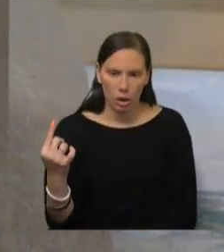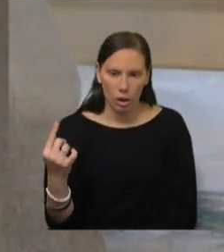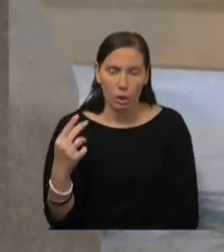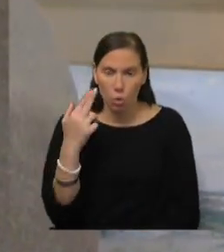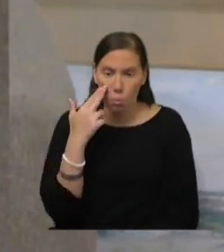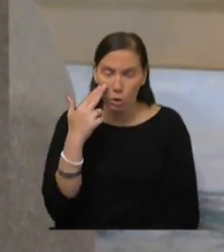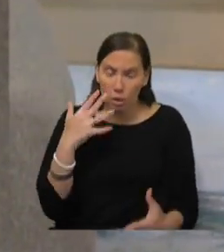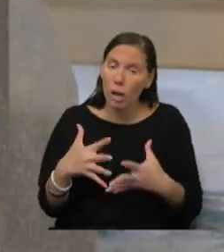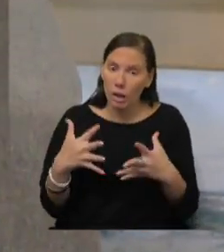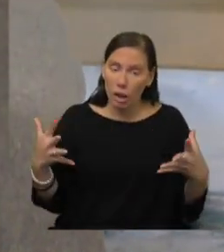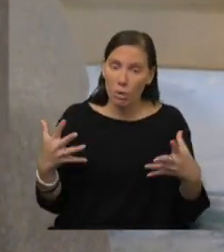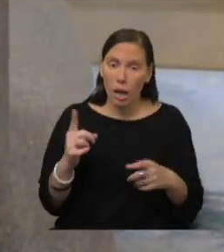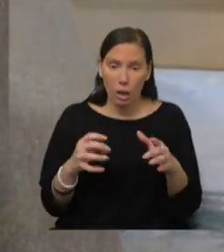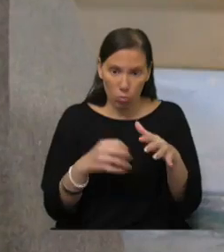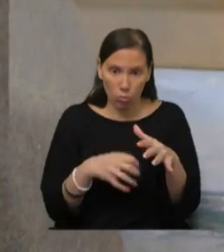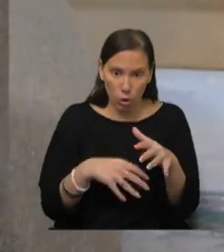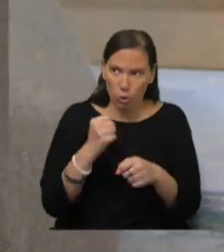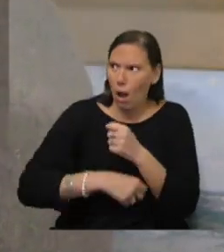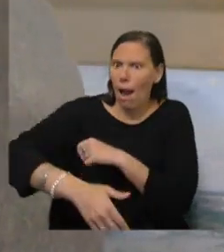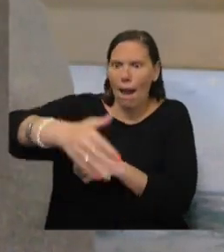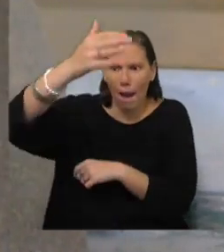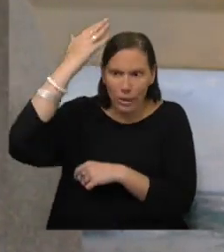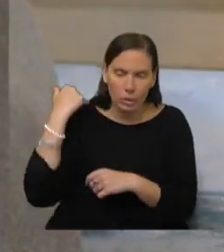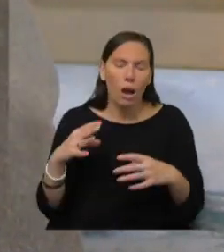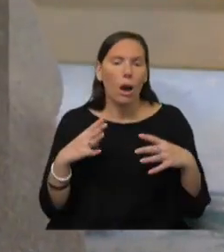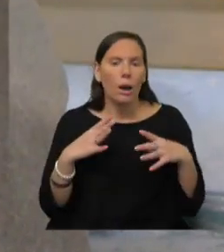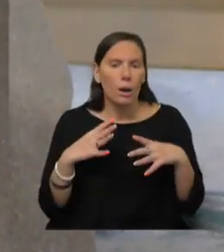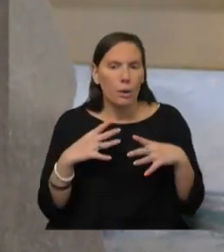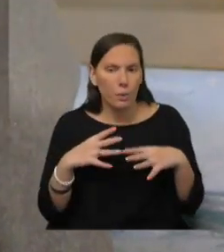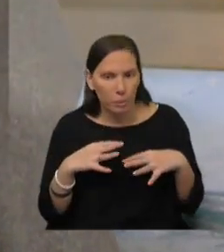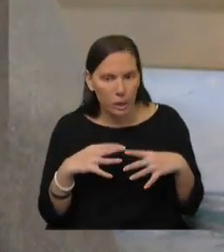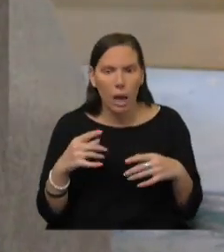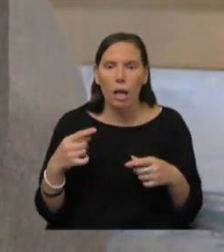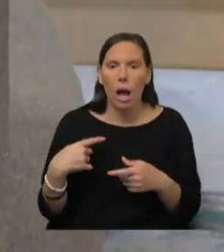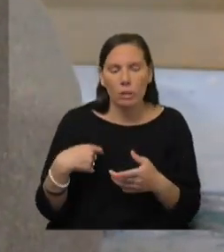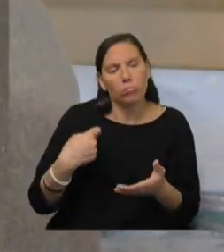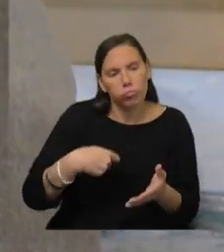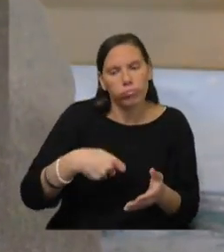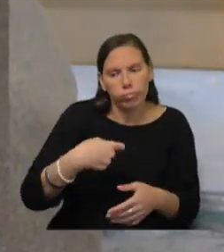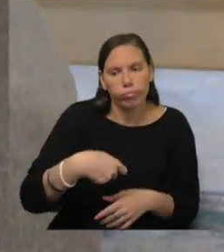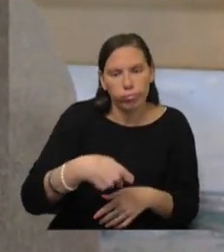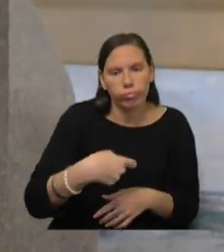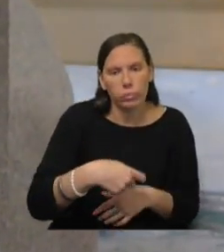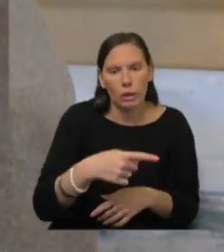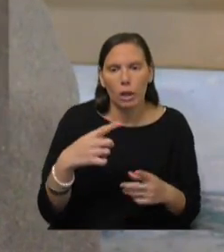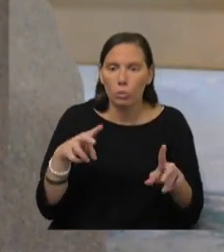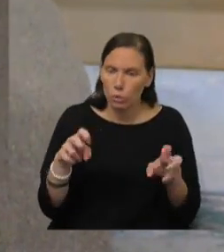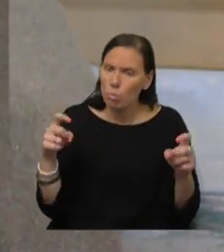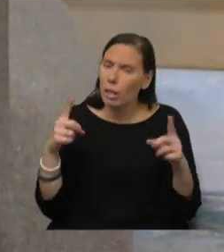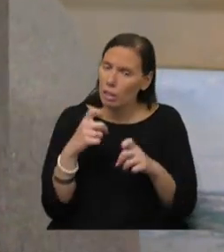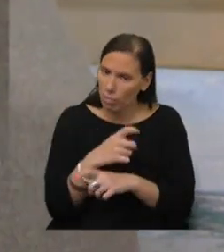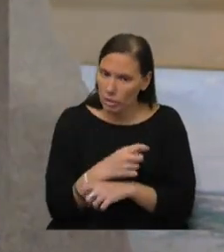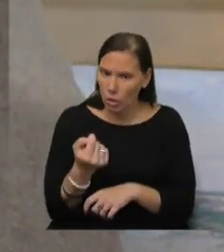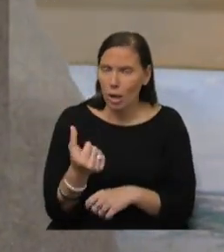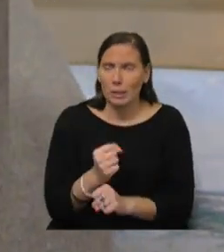verdaderamente grave hay fondos que existen des hace muchos años hay jubilados hay aportantes y es un tema difícil o no